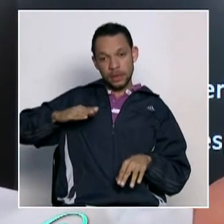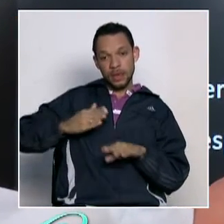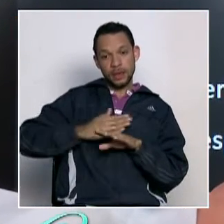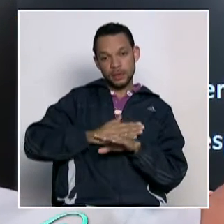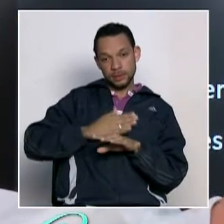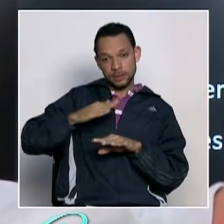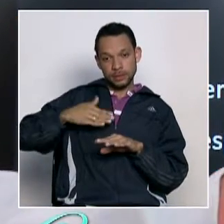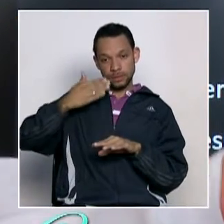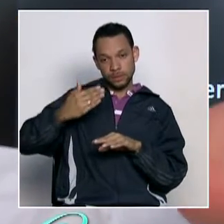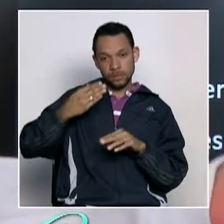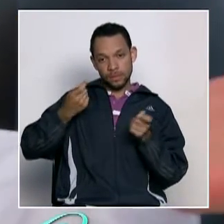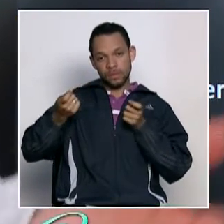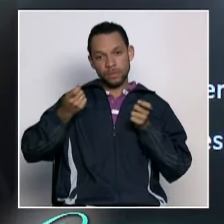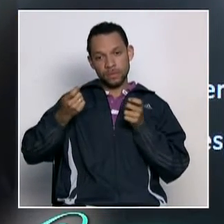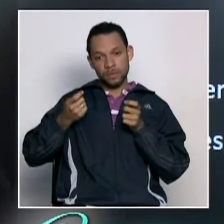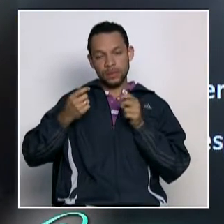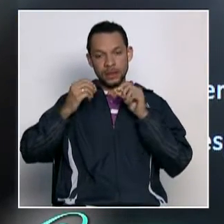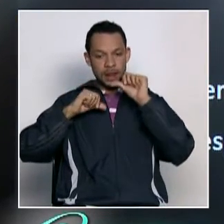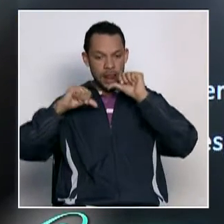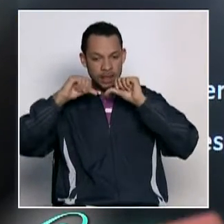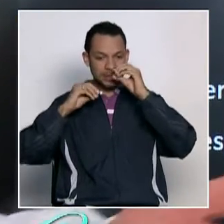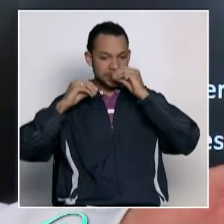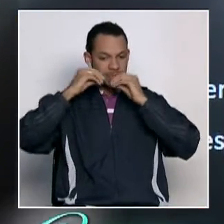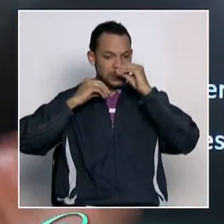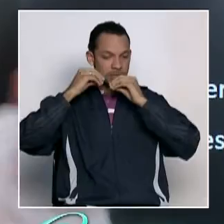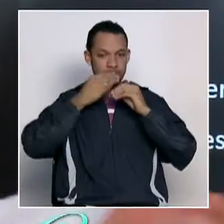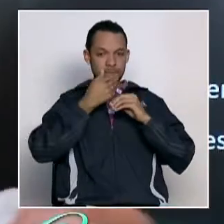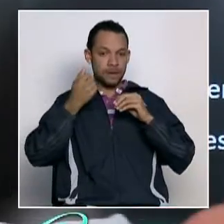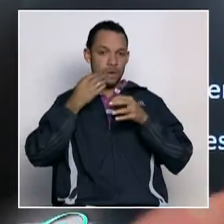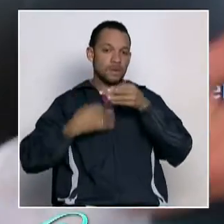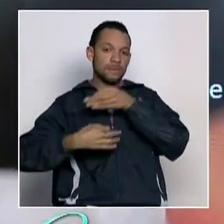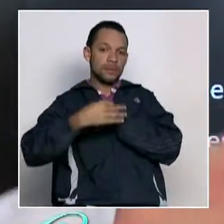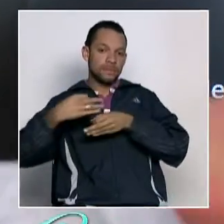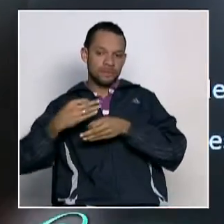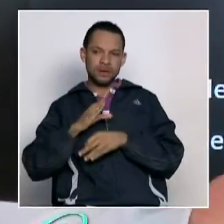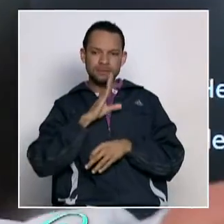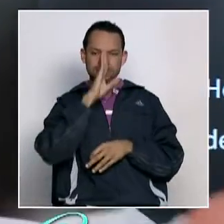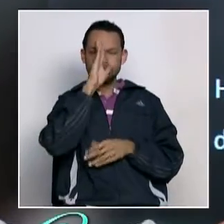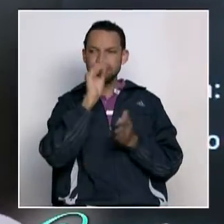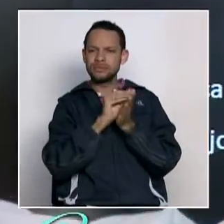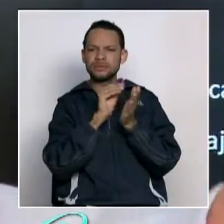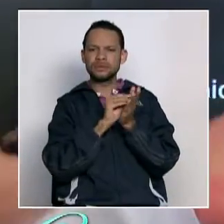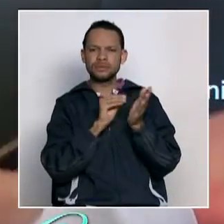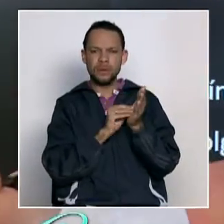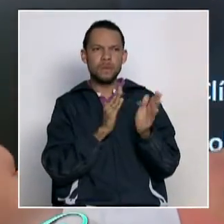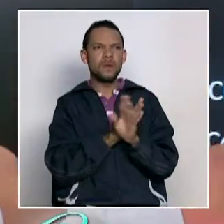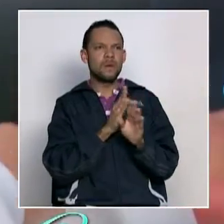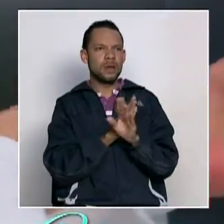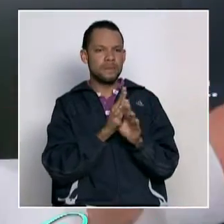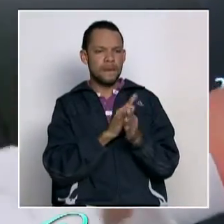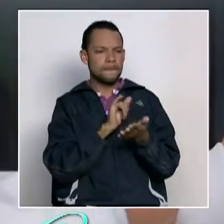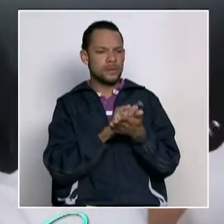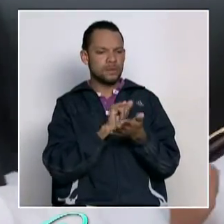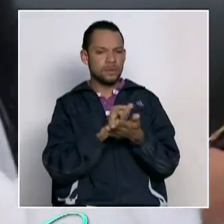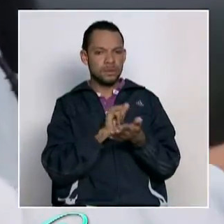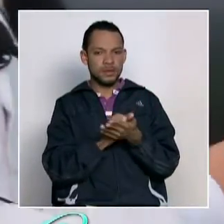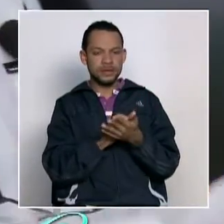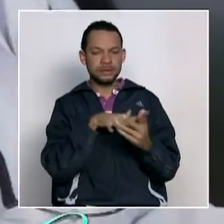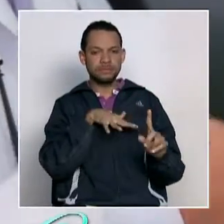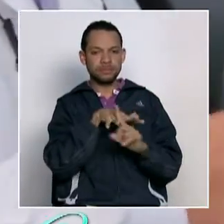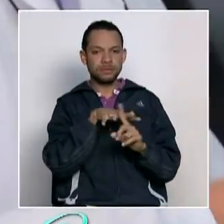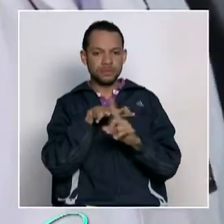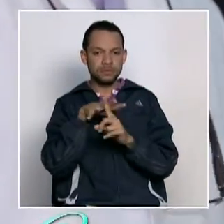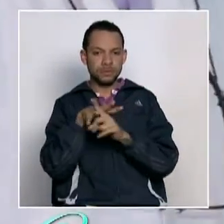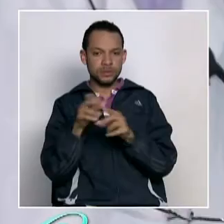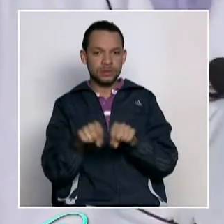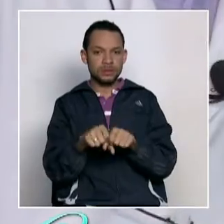Si le hubiéramos hecho el tratamiento odontológico antes. Y eso es muy común, son muchos casos que dan como resultado la implicación